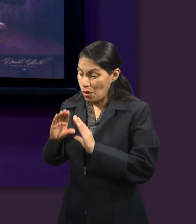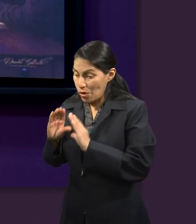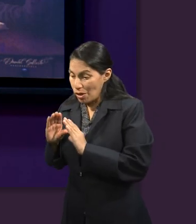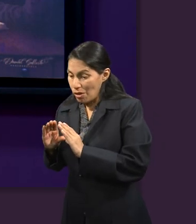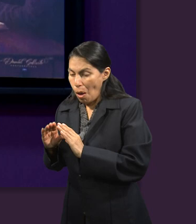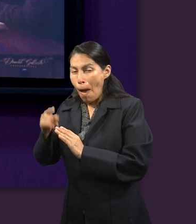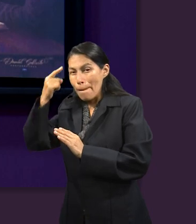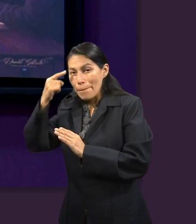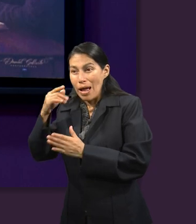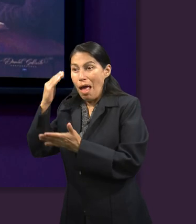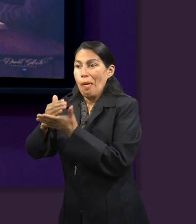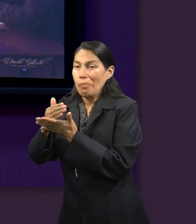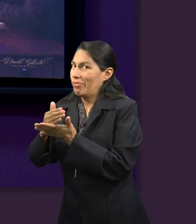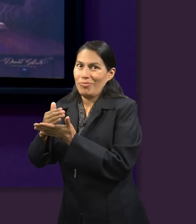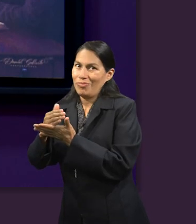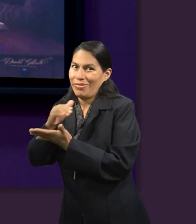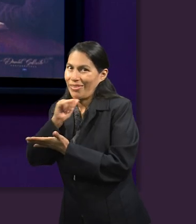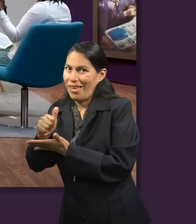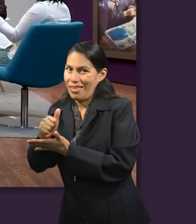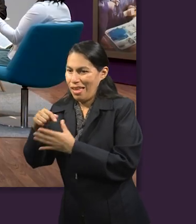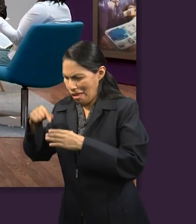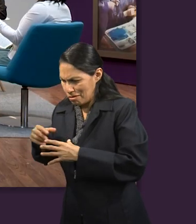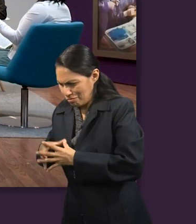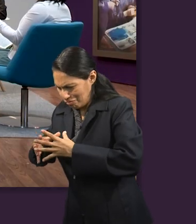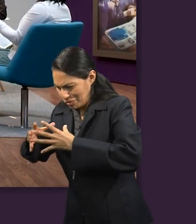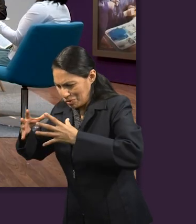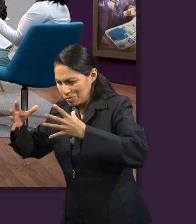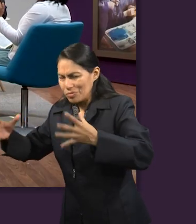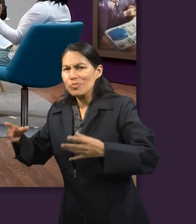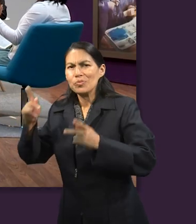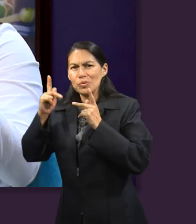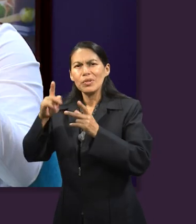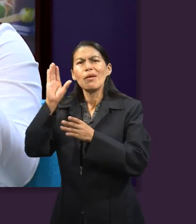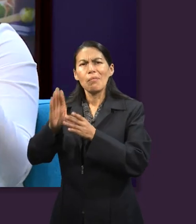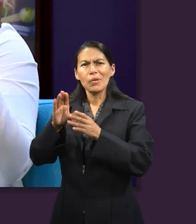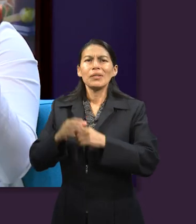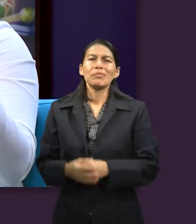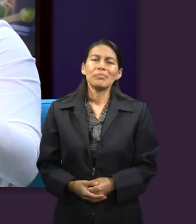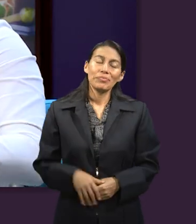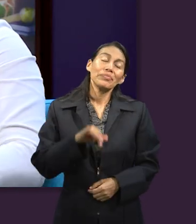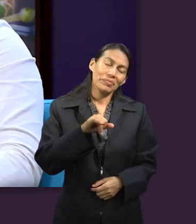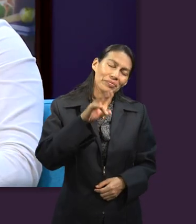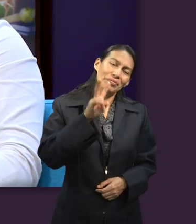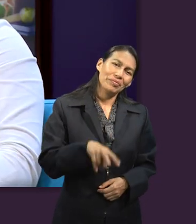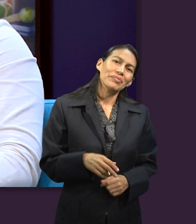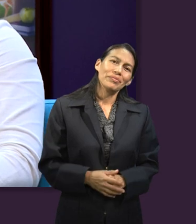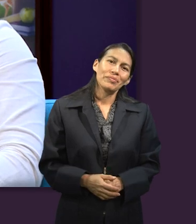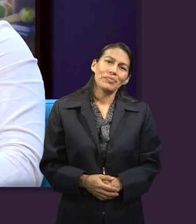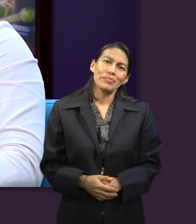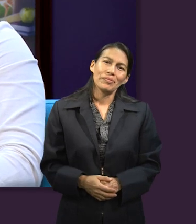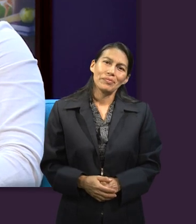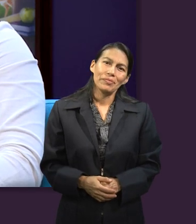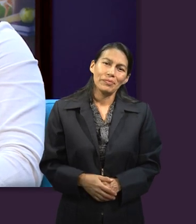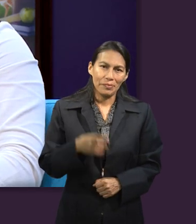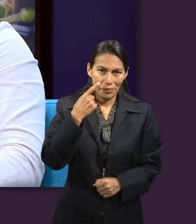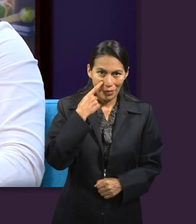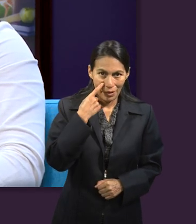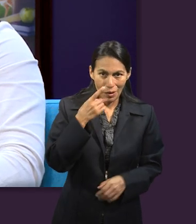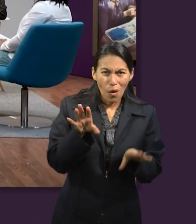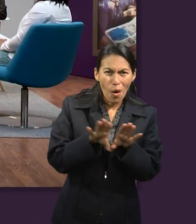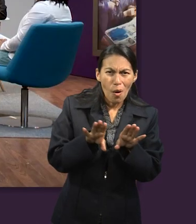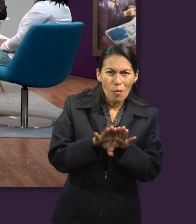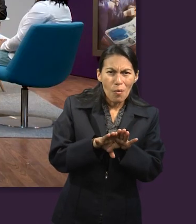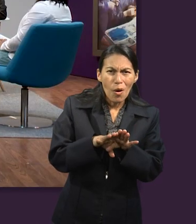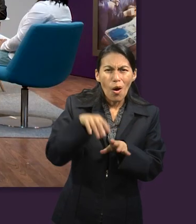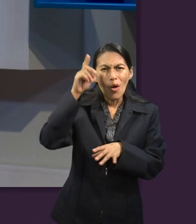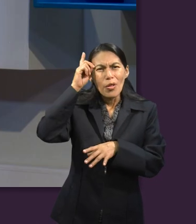isaac claro y cuidó cuidó que nada intercediera en él en el desarrollo de esa promesa así es